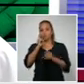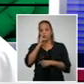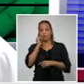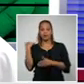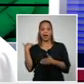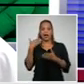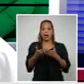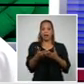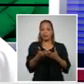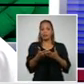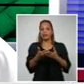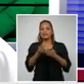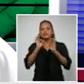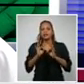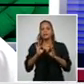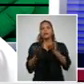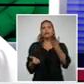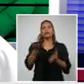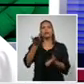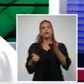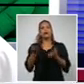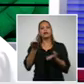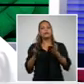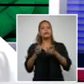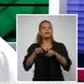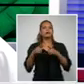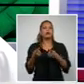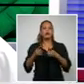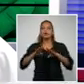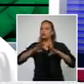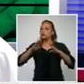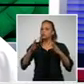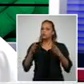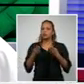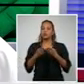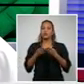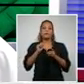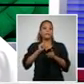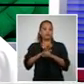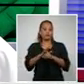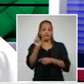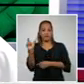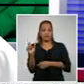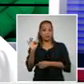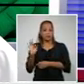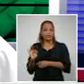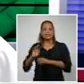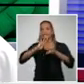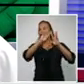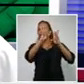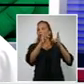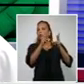la comparación por lo que se produjo a partir de esa fecha, pues ya se acumulan